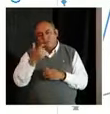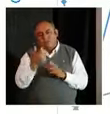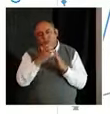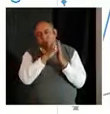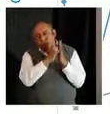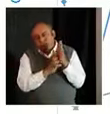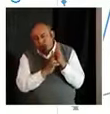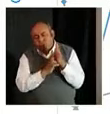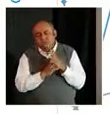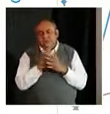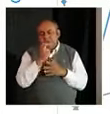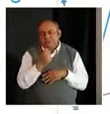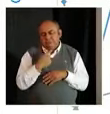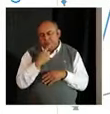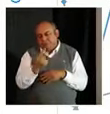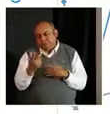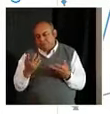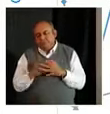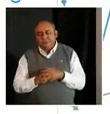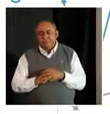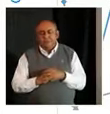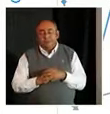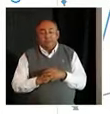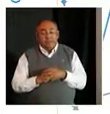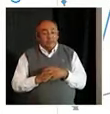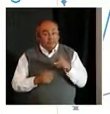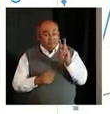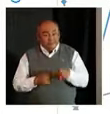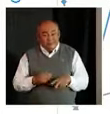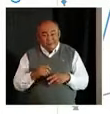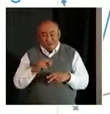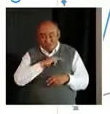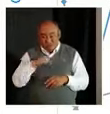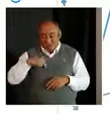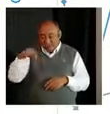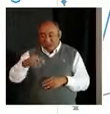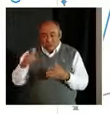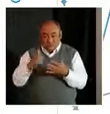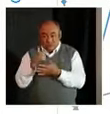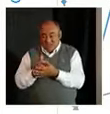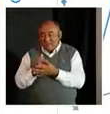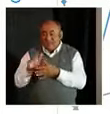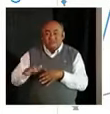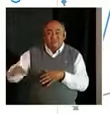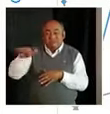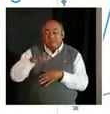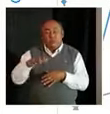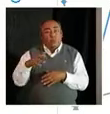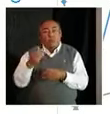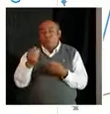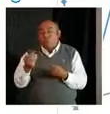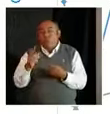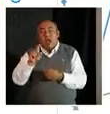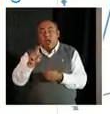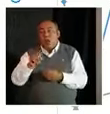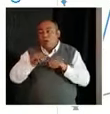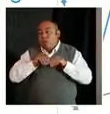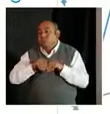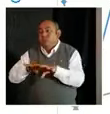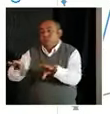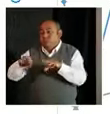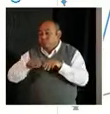que señalarla. Pero la realidad es que ante los consumos que tenemos no nos ha sido posible